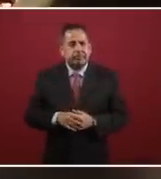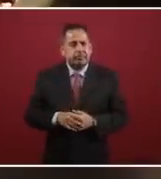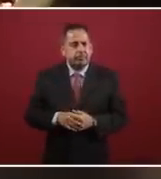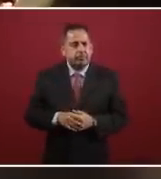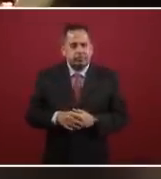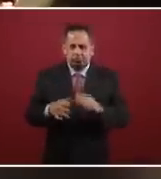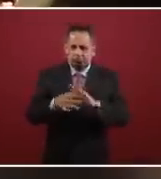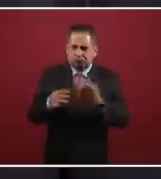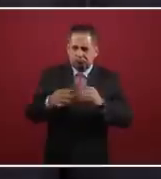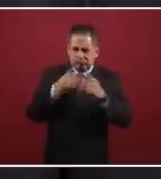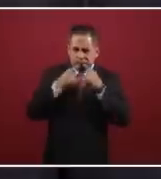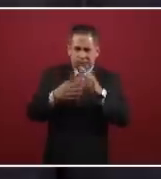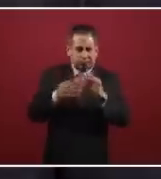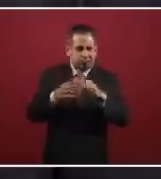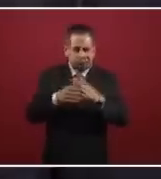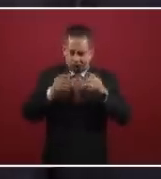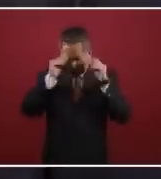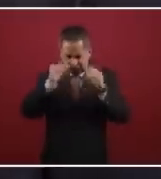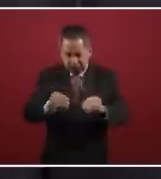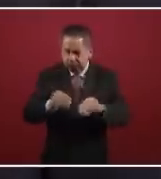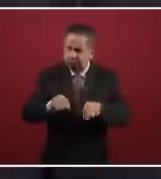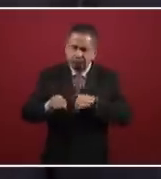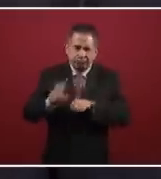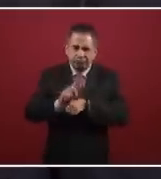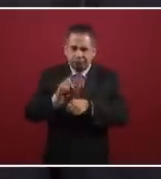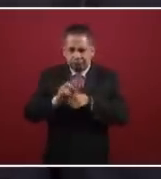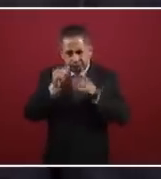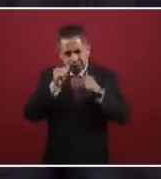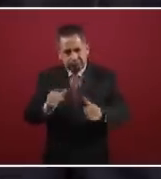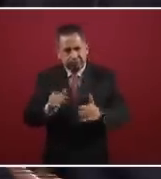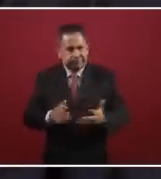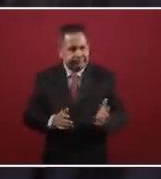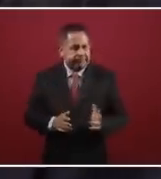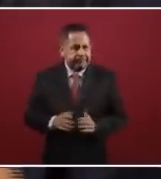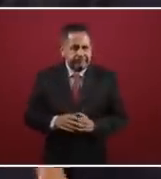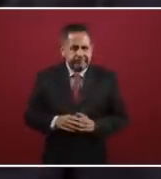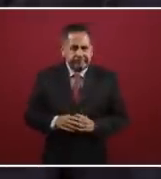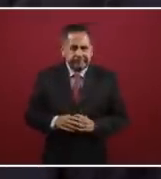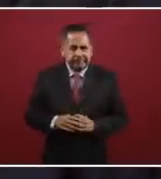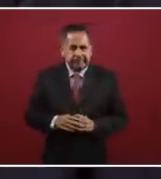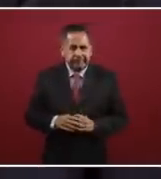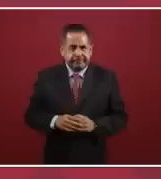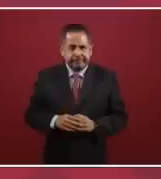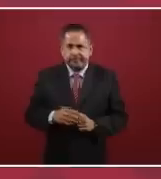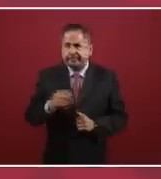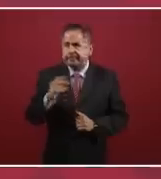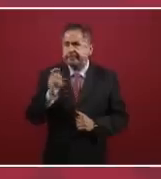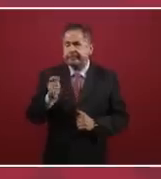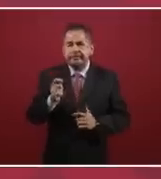ocupados permanentemente en eso, o sea que no